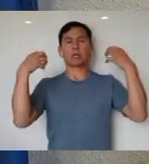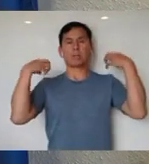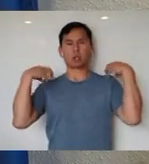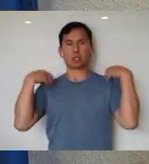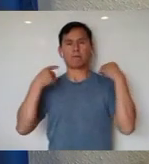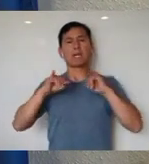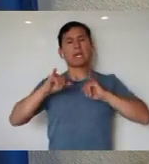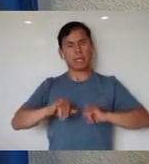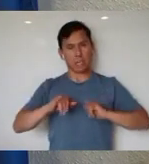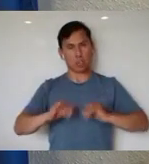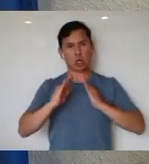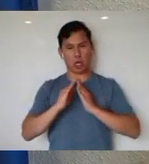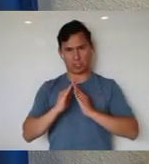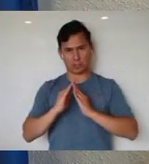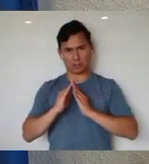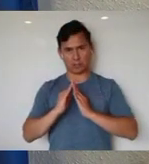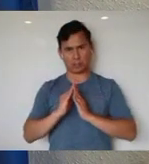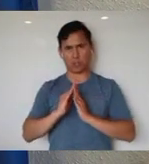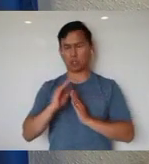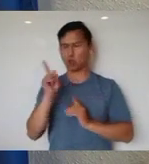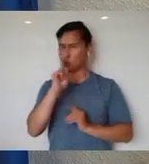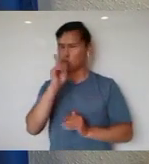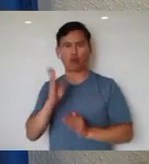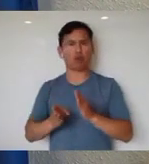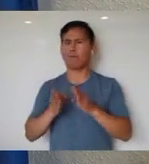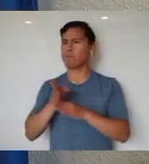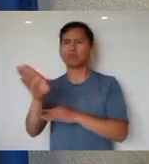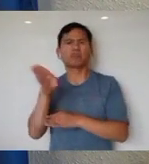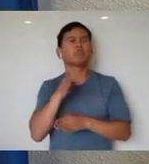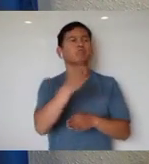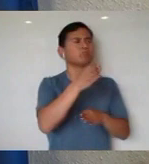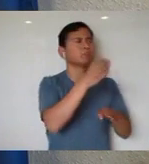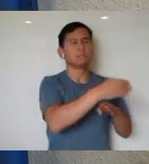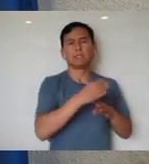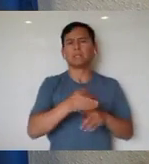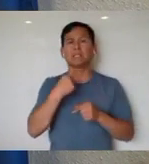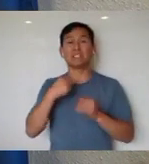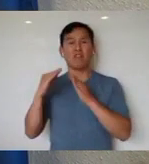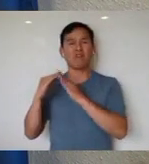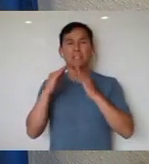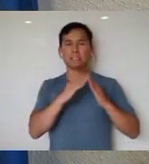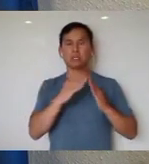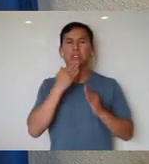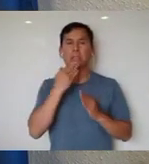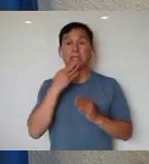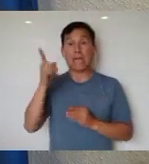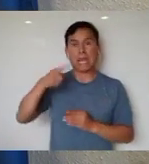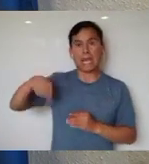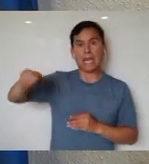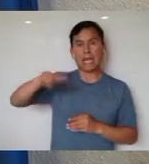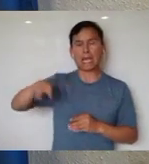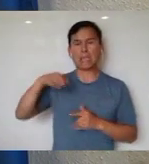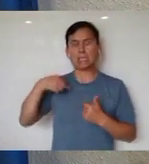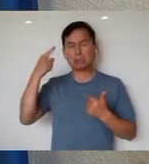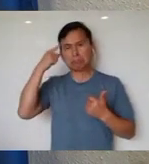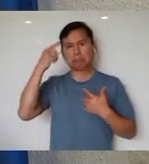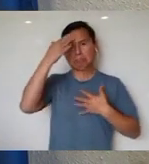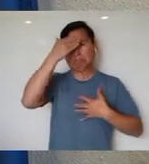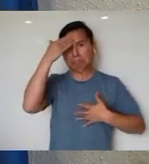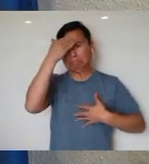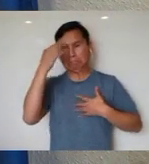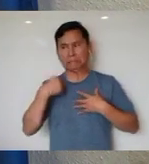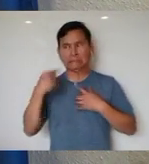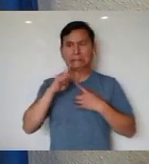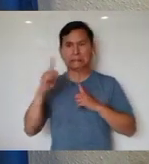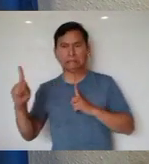responsables y quedándonos en nuestro lugar. No nos desplacemos y no hagamos que los propios vecinos tengan ellos que estar exponiéndose